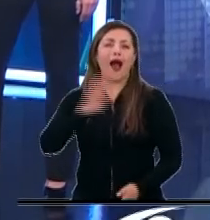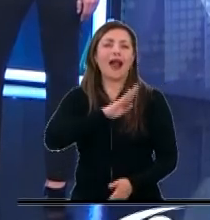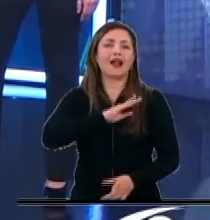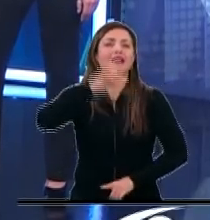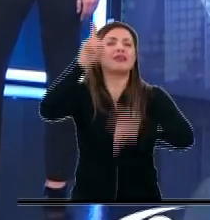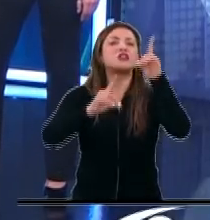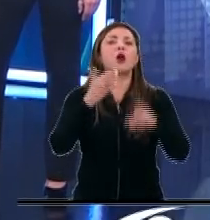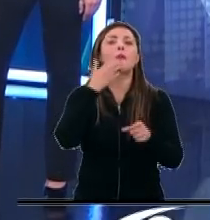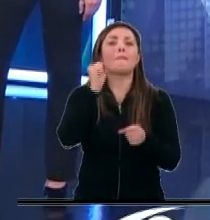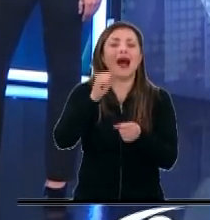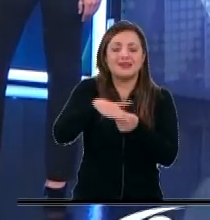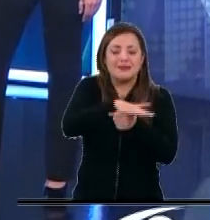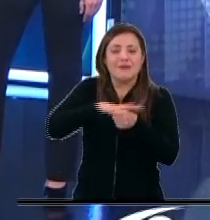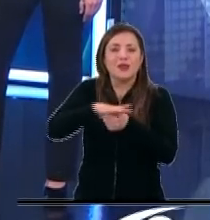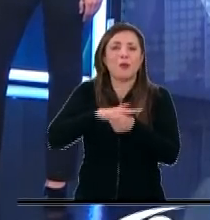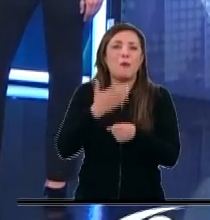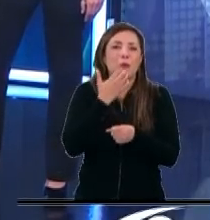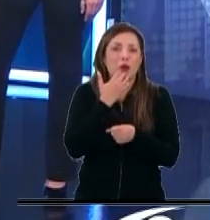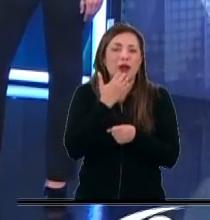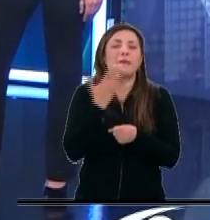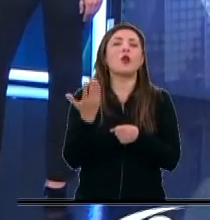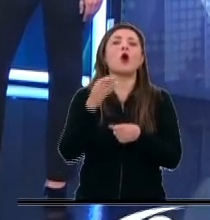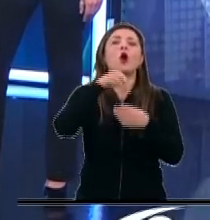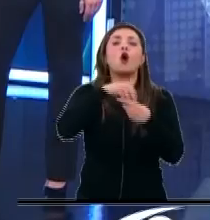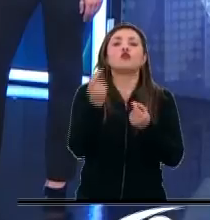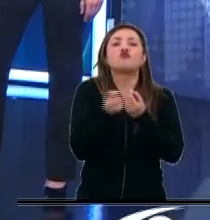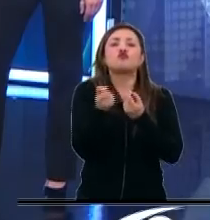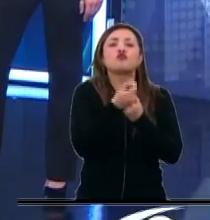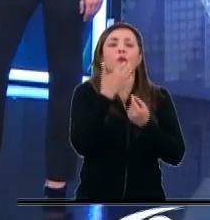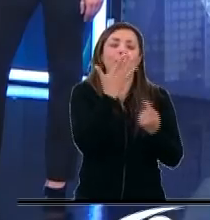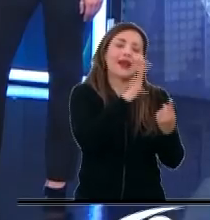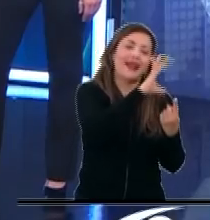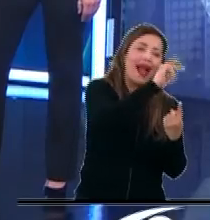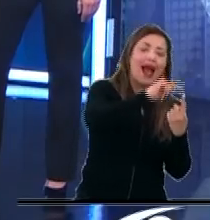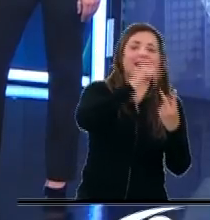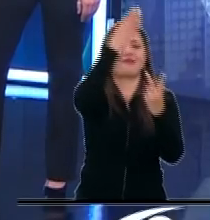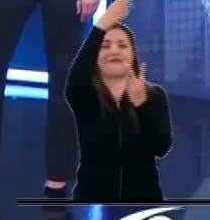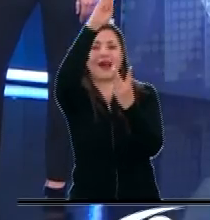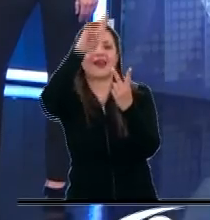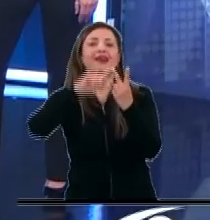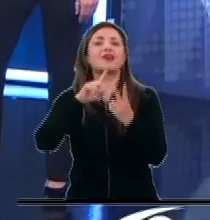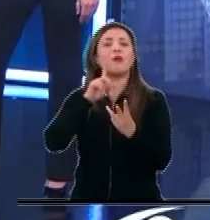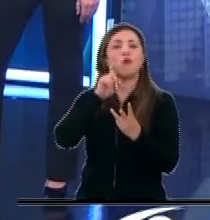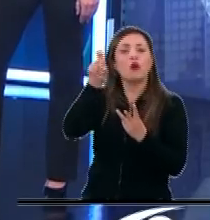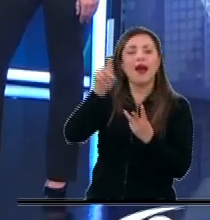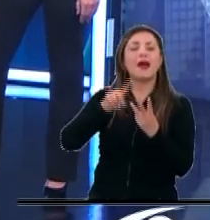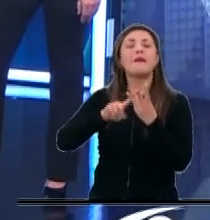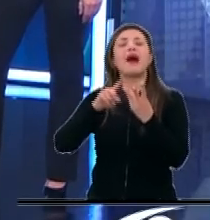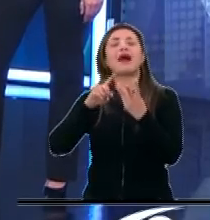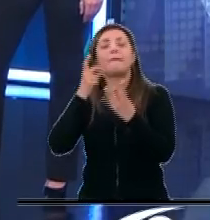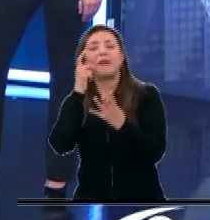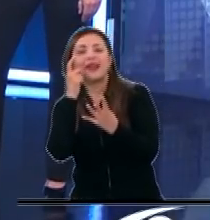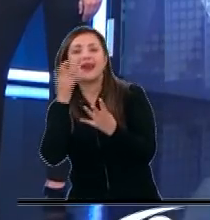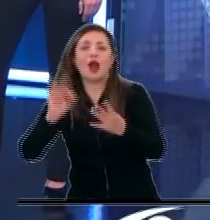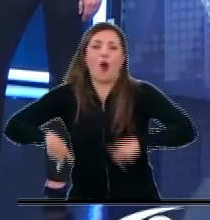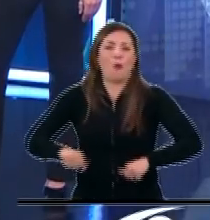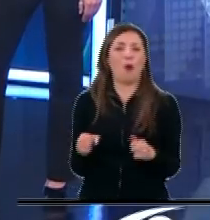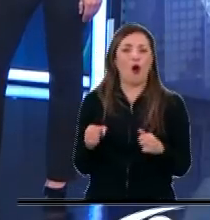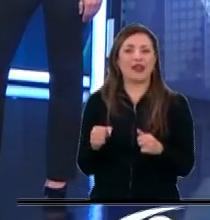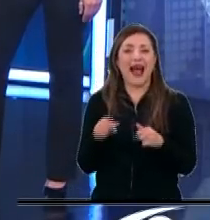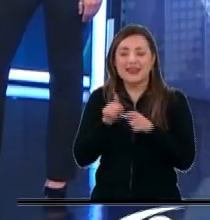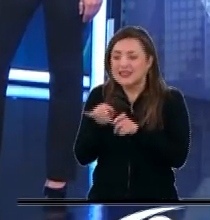zonas metropolitanas, como las que se encuentran, por ejemplo, cerca a Cali, Barranquilla, Bucaramanga, Pereira, Cúcuta o Bogotá, que